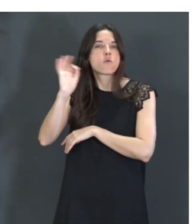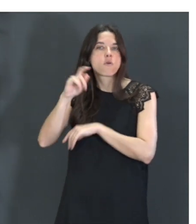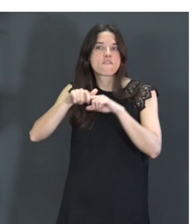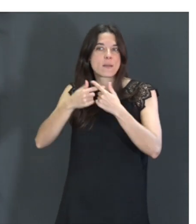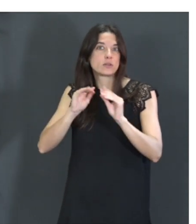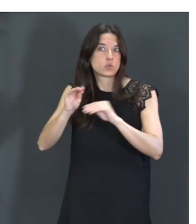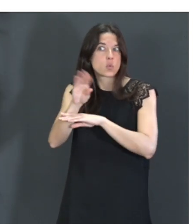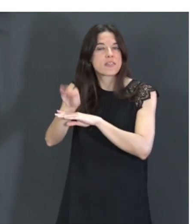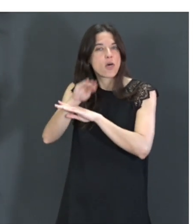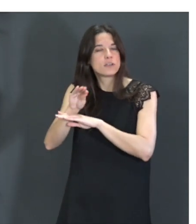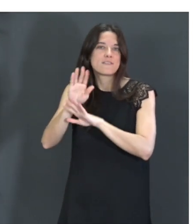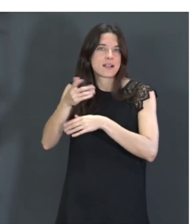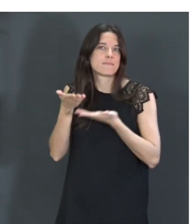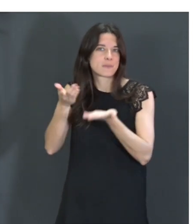cuidadores.